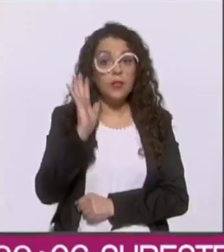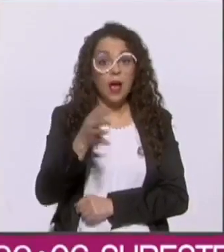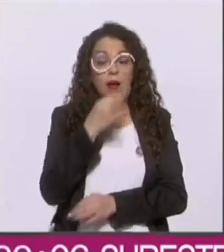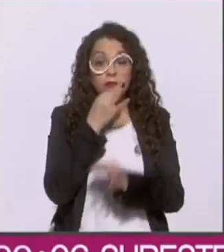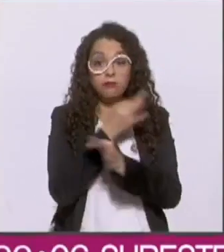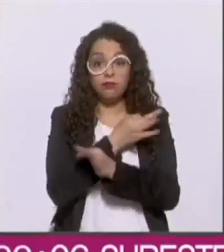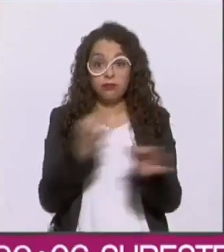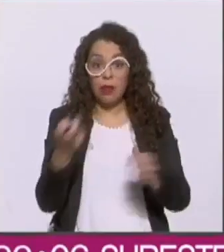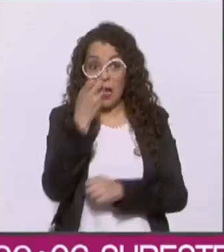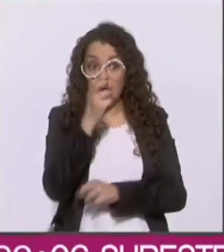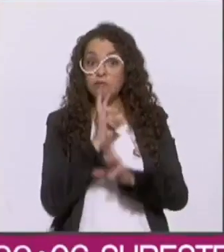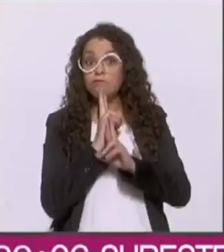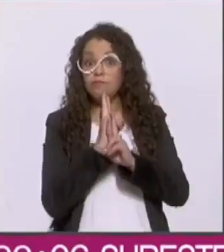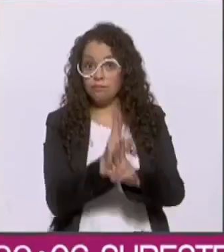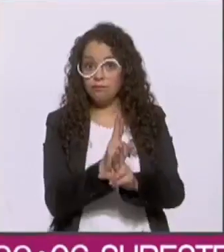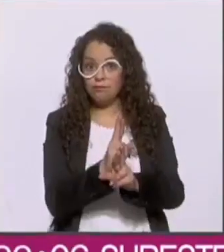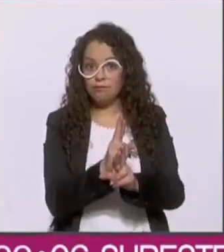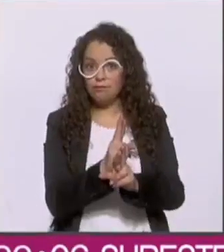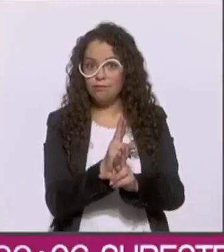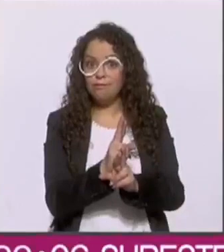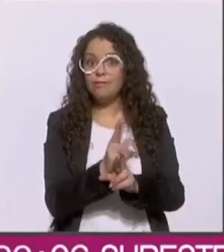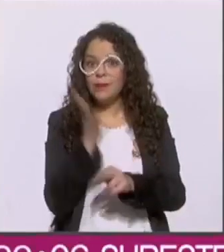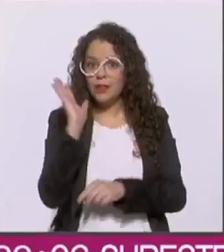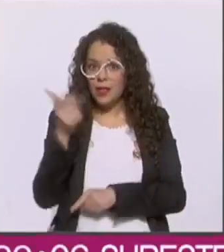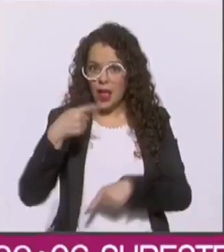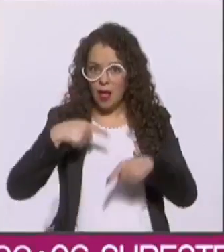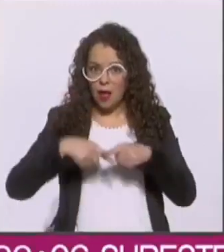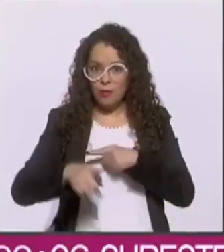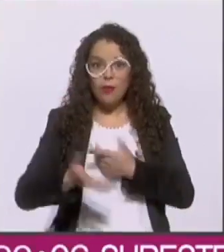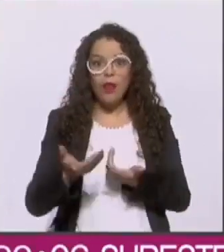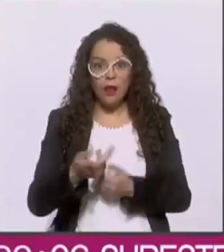conocer estos resultados, las reacciones no se hicieron esperar.